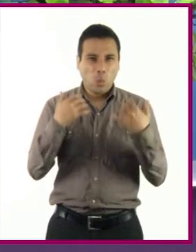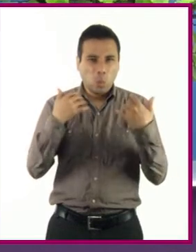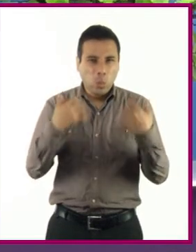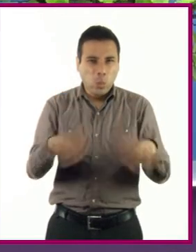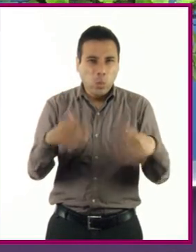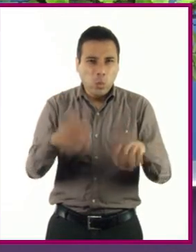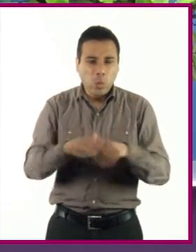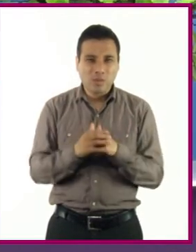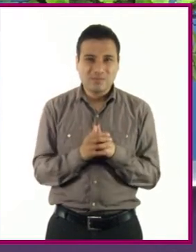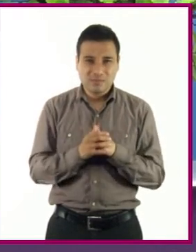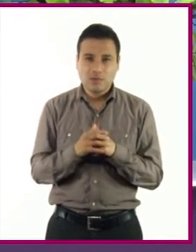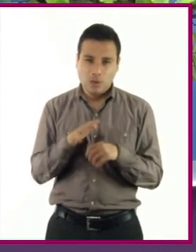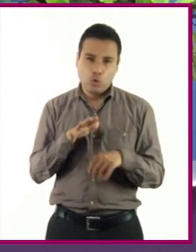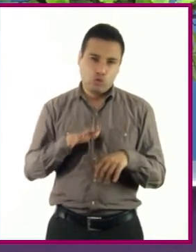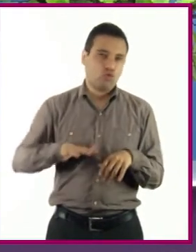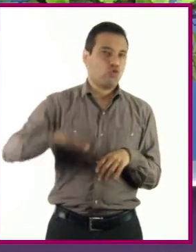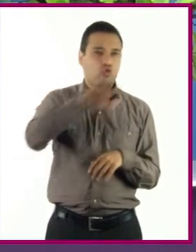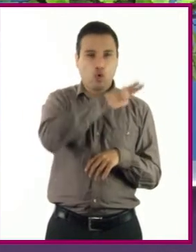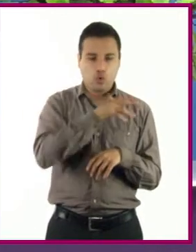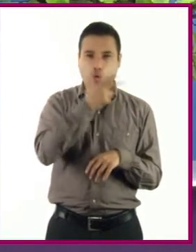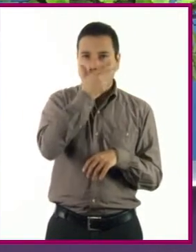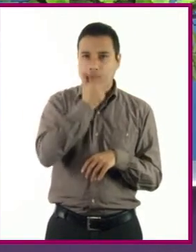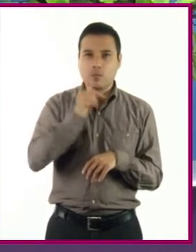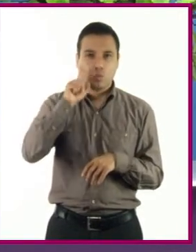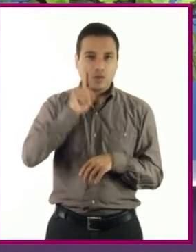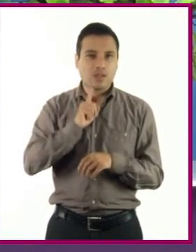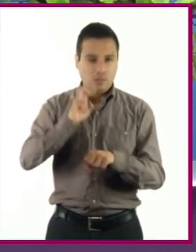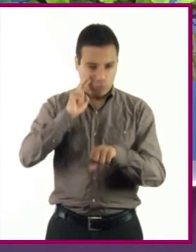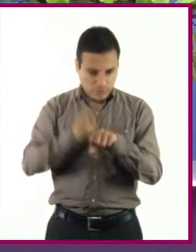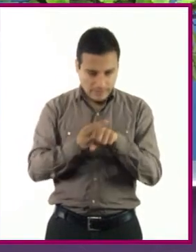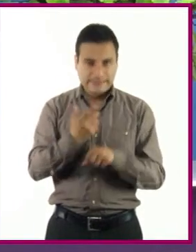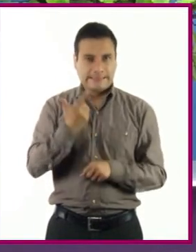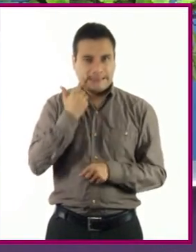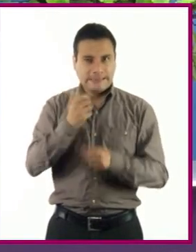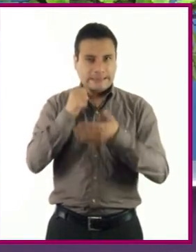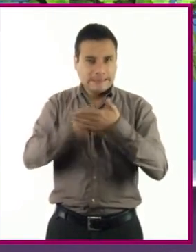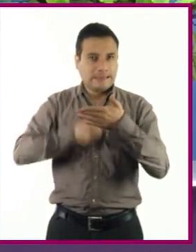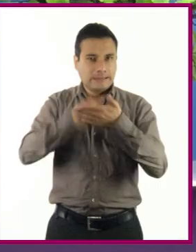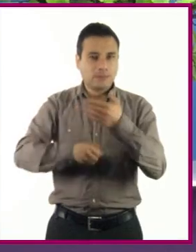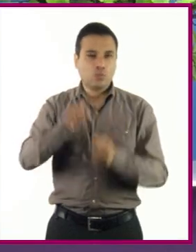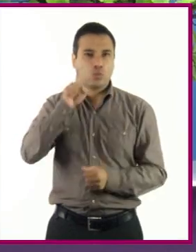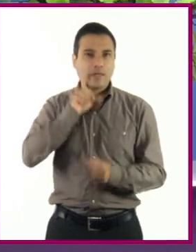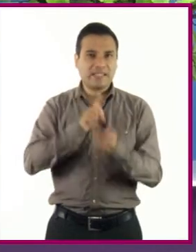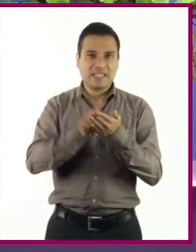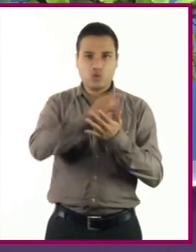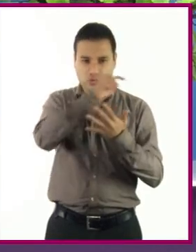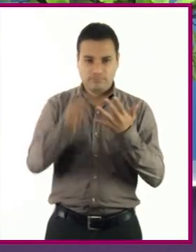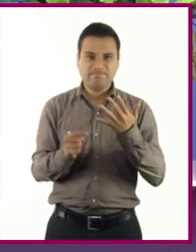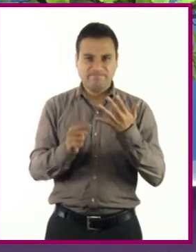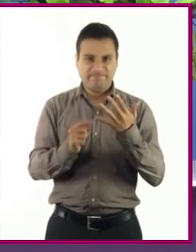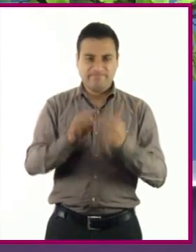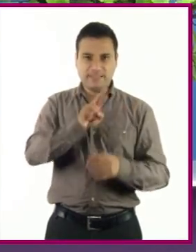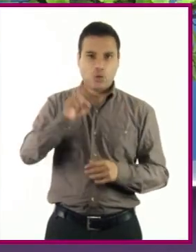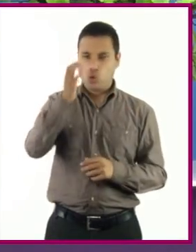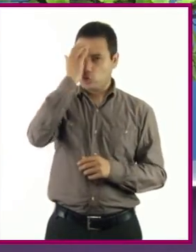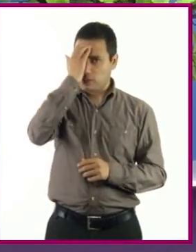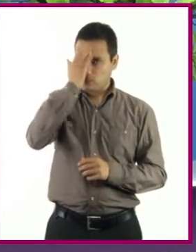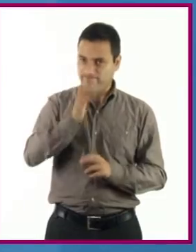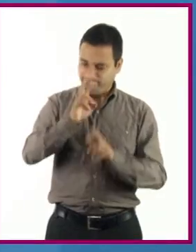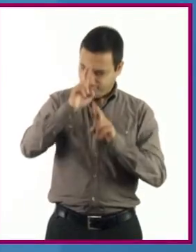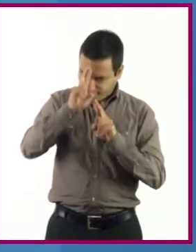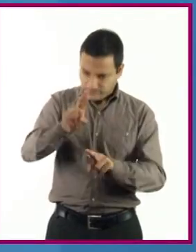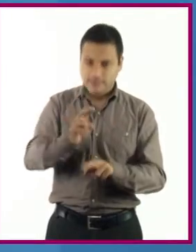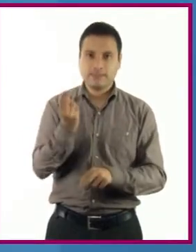es responsabilidad de todas y todos luchar porque los derechos de las mujeres sean reconocidos y, sobre todo,